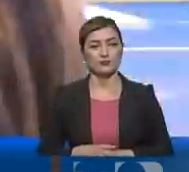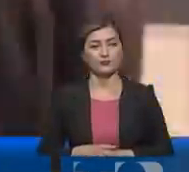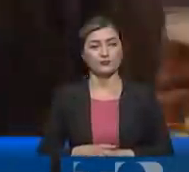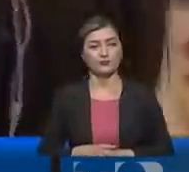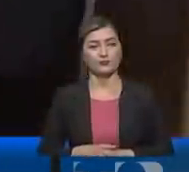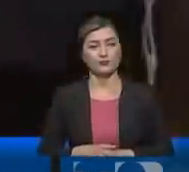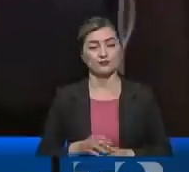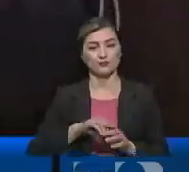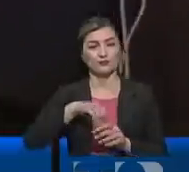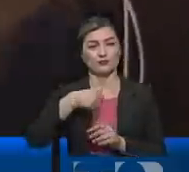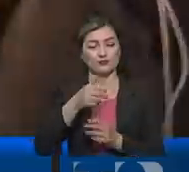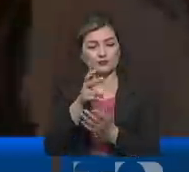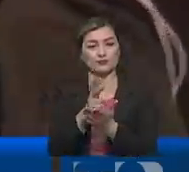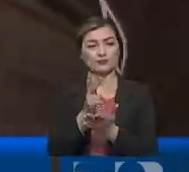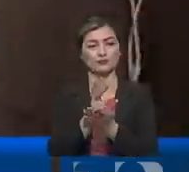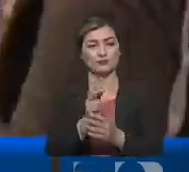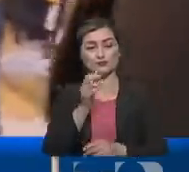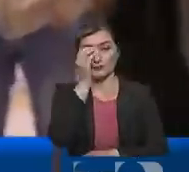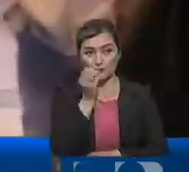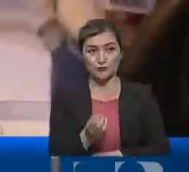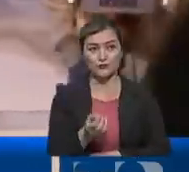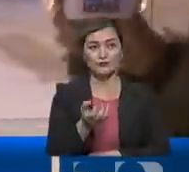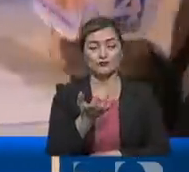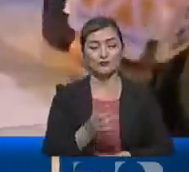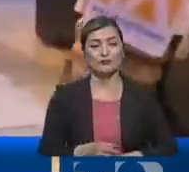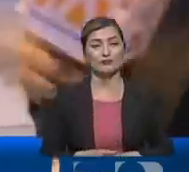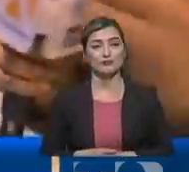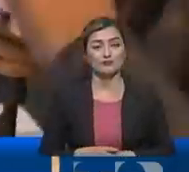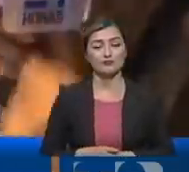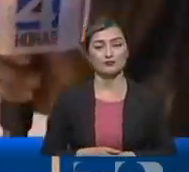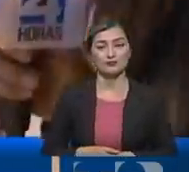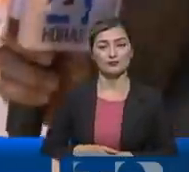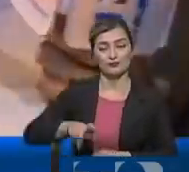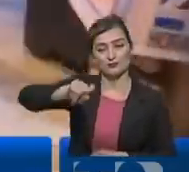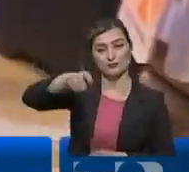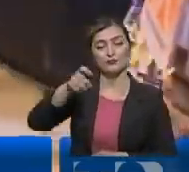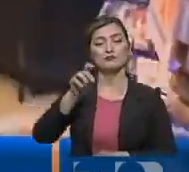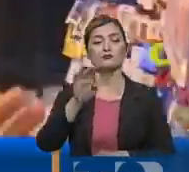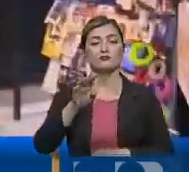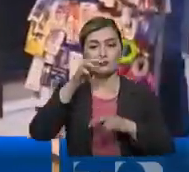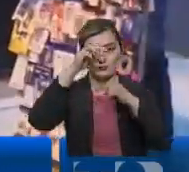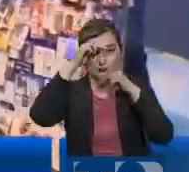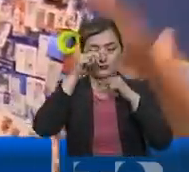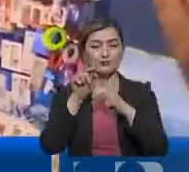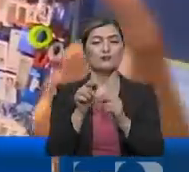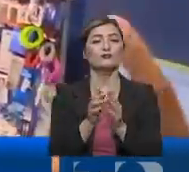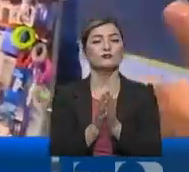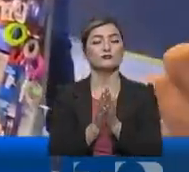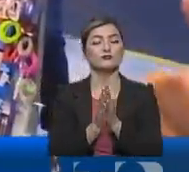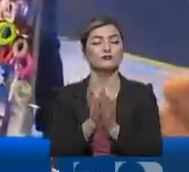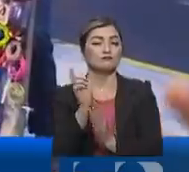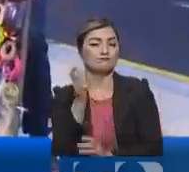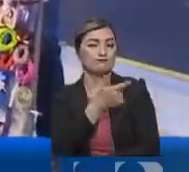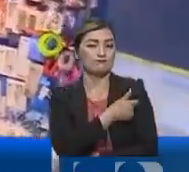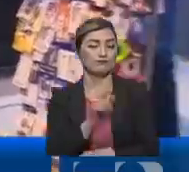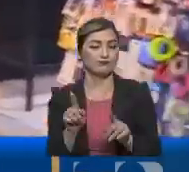los exteriores de aquí de la parada. Muy buenos días, señor. Coméntenos, estamos en vivo para el noticiero. ¿Le han solicitado usted ya el carnet